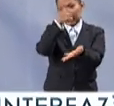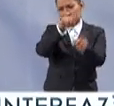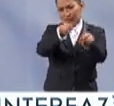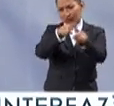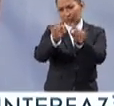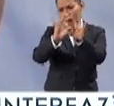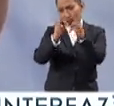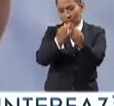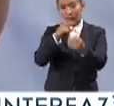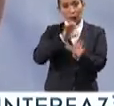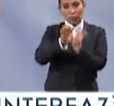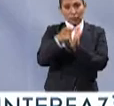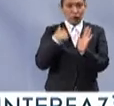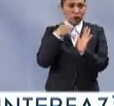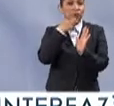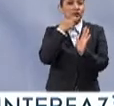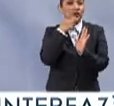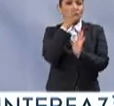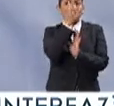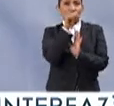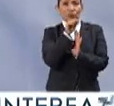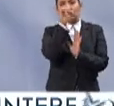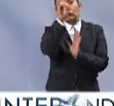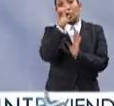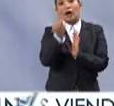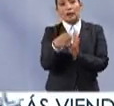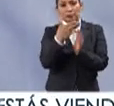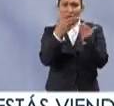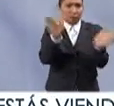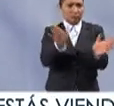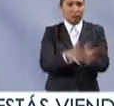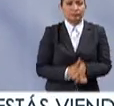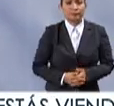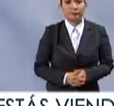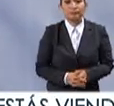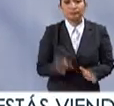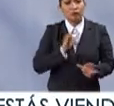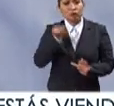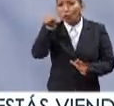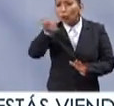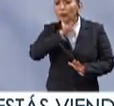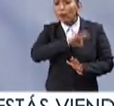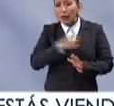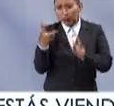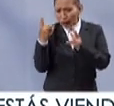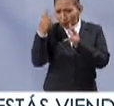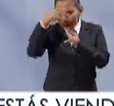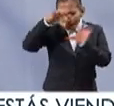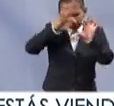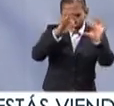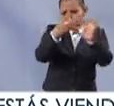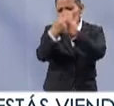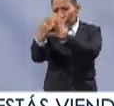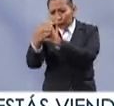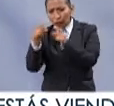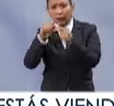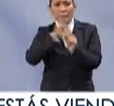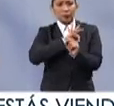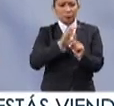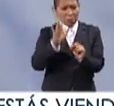combinaciones pero por ejemplo yo siempre uso la 4.0 que es la más abierta puedes cortar un pedacito y reproducirlo